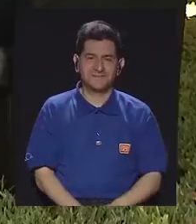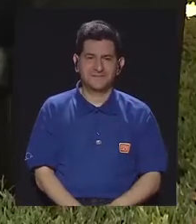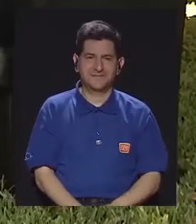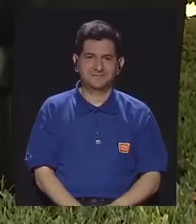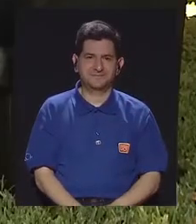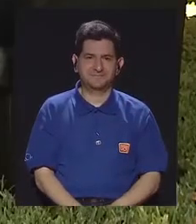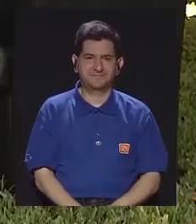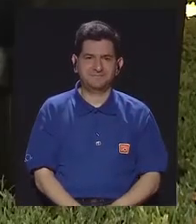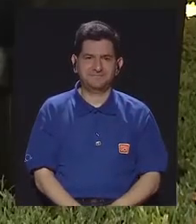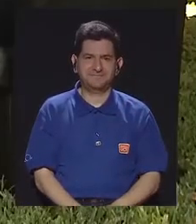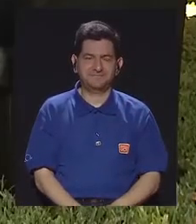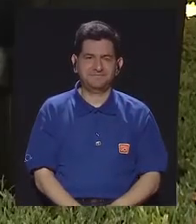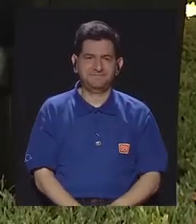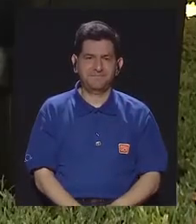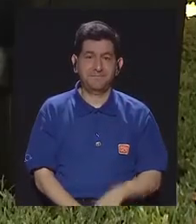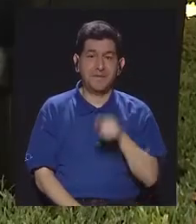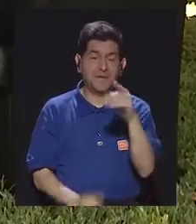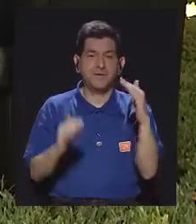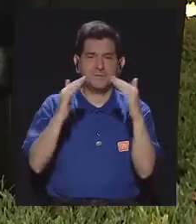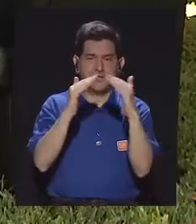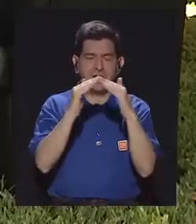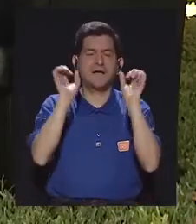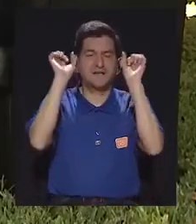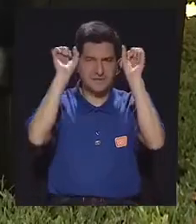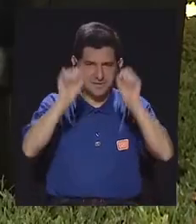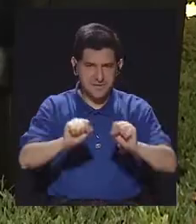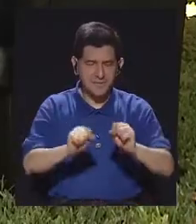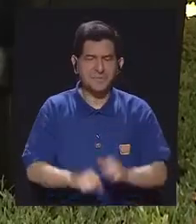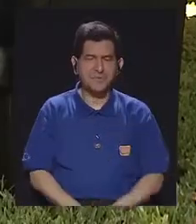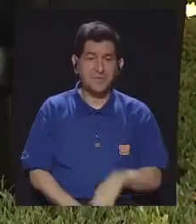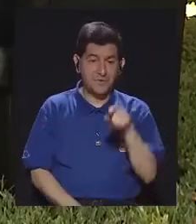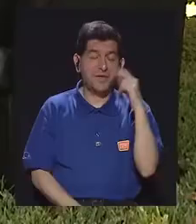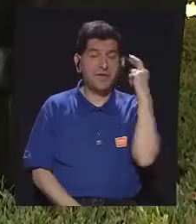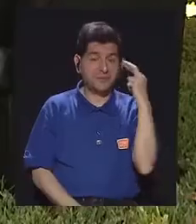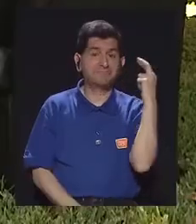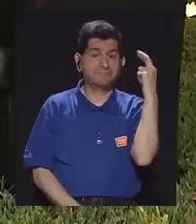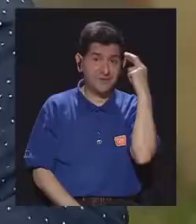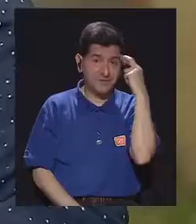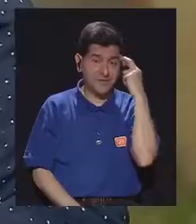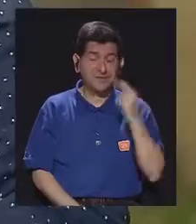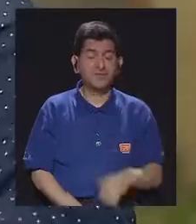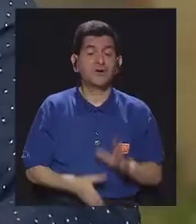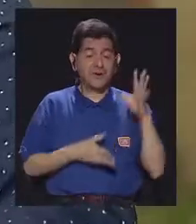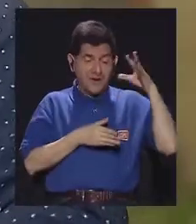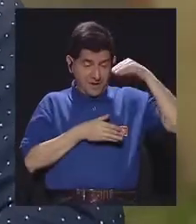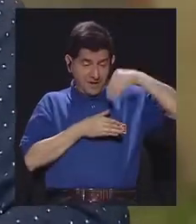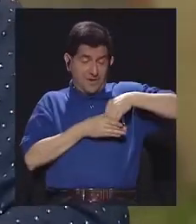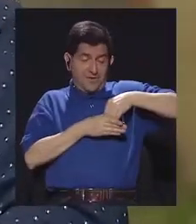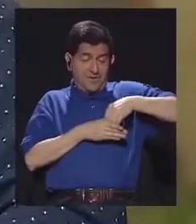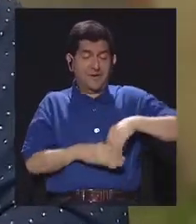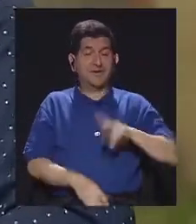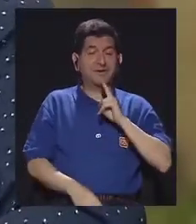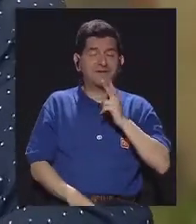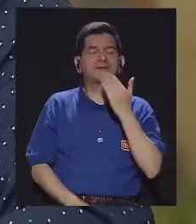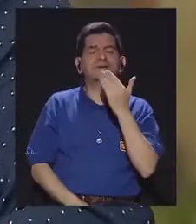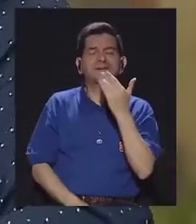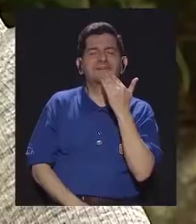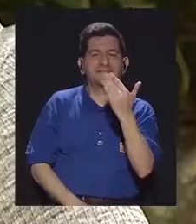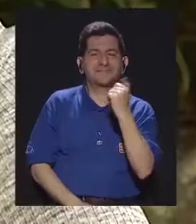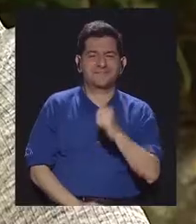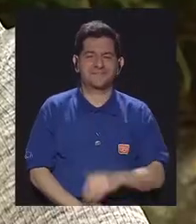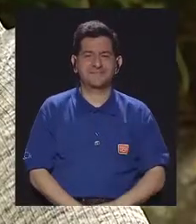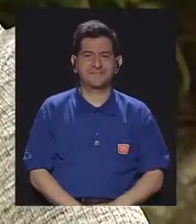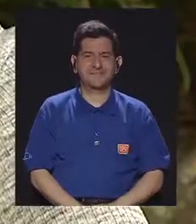este espacio y pues que en sus hogares hayan podido tomar esa reflexión. Ojalá incorporarla, ¿verdad? Claro. Muy amable,